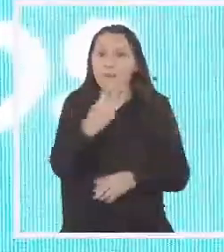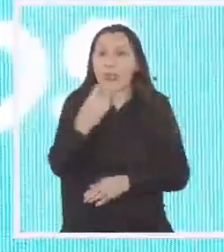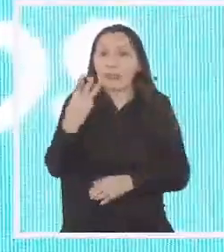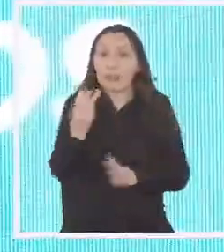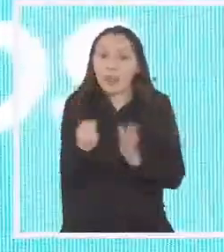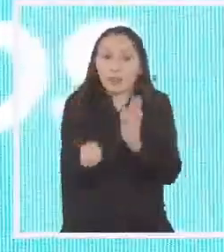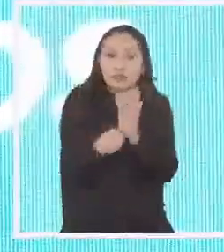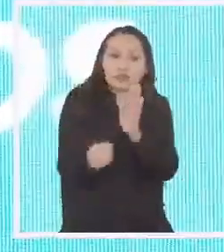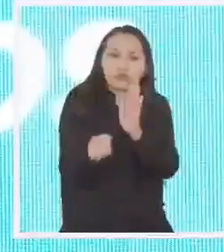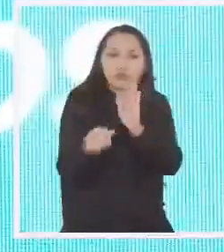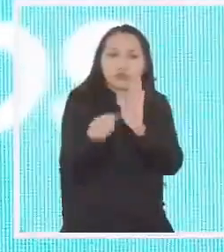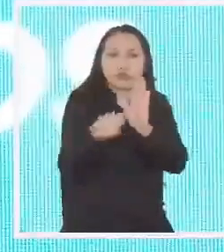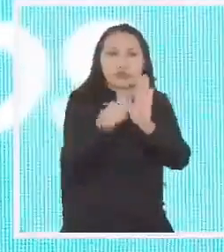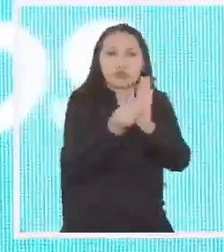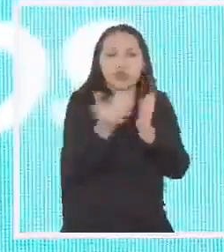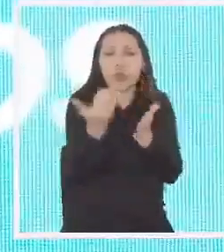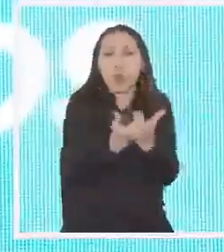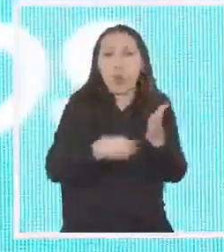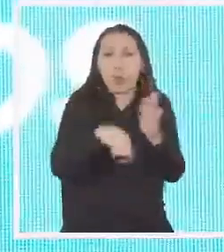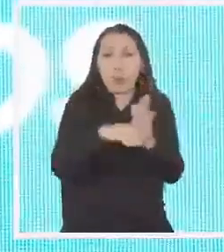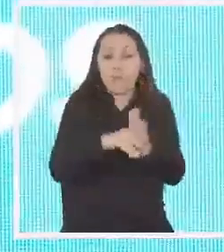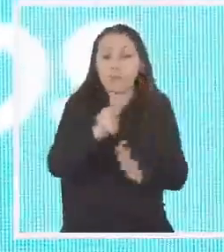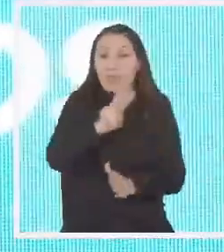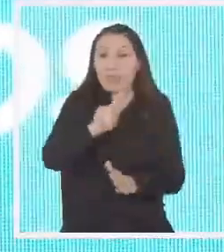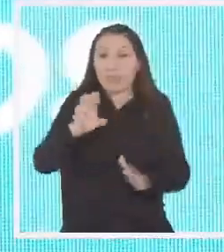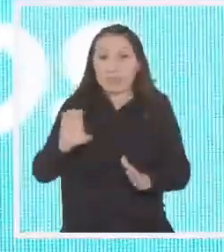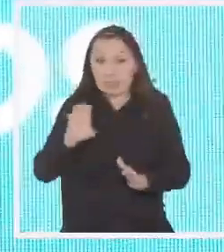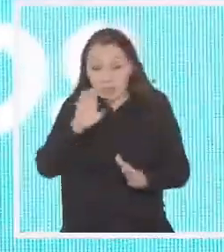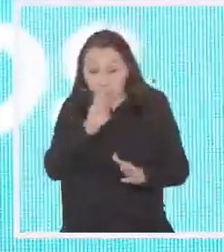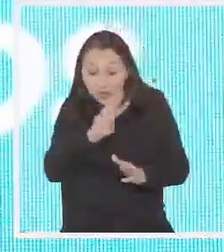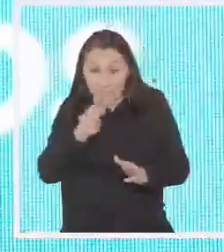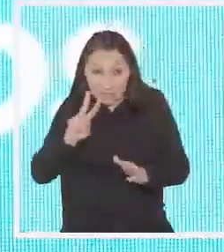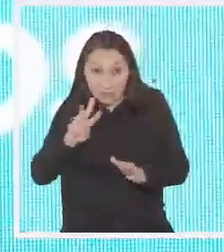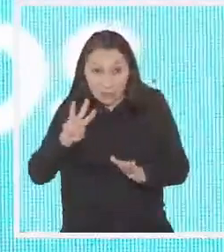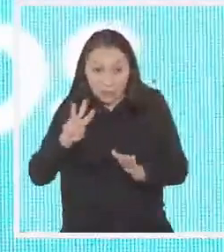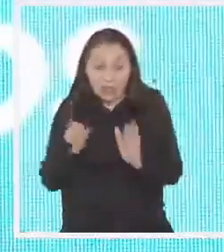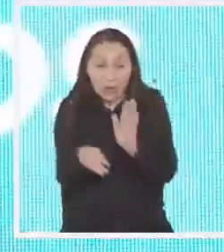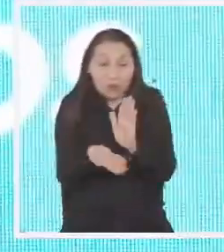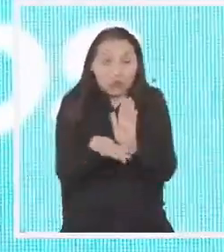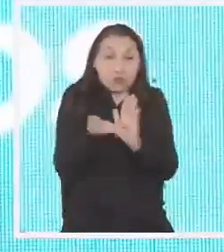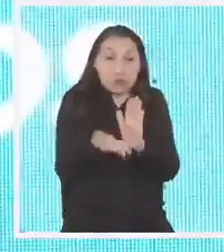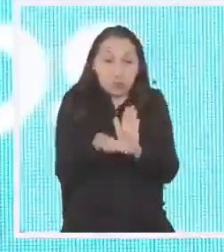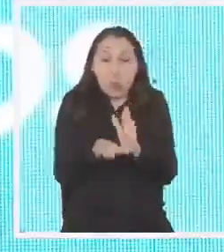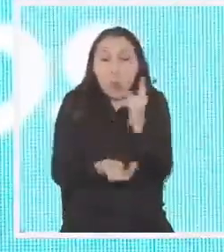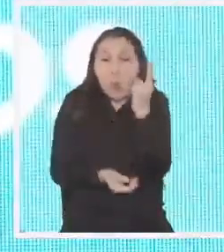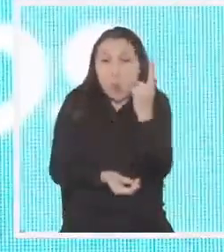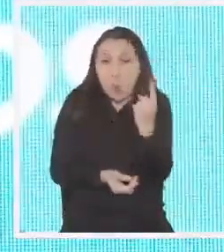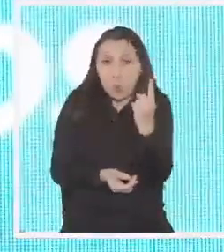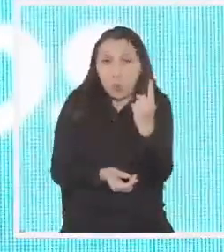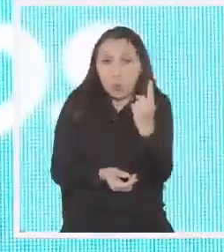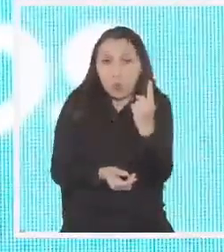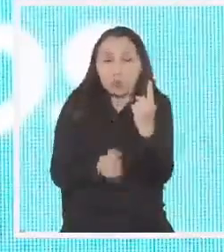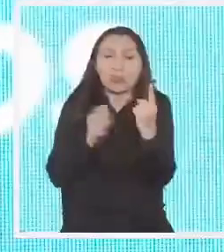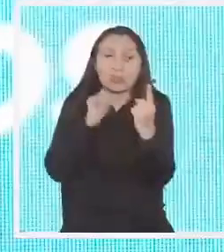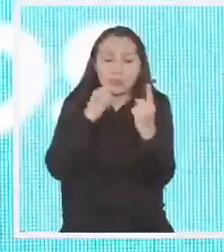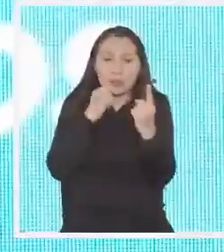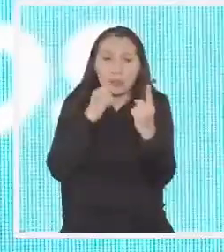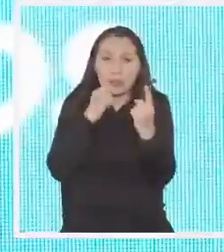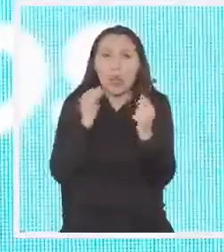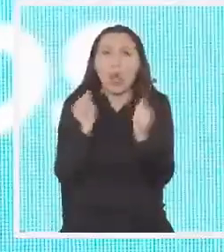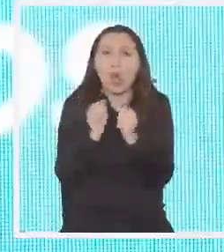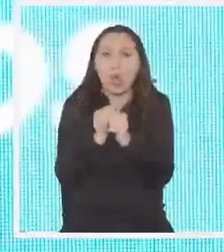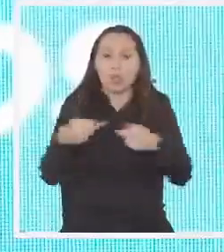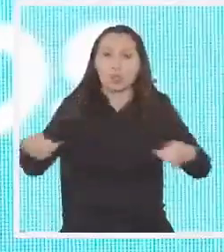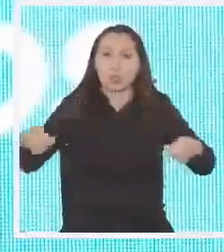23 reajustes de sueldos mínimos. De esos 23 reajustes del sueldo mínimo, solo uno ha venido con